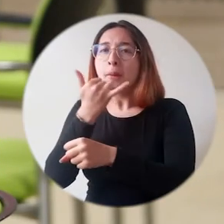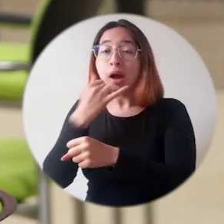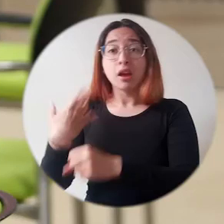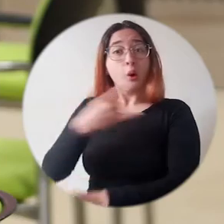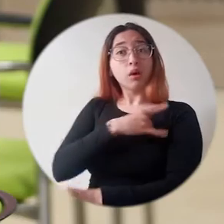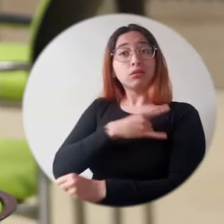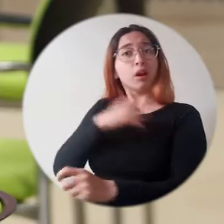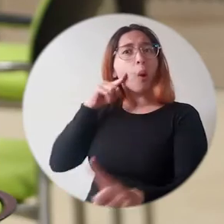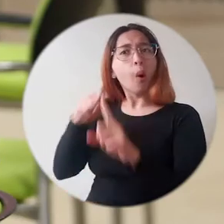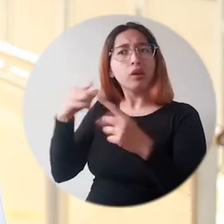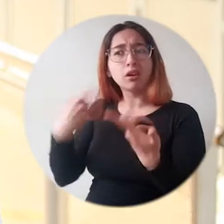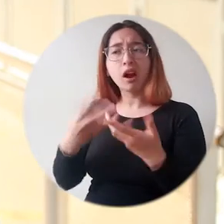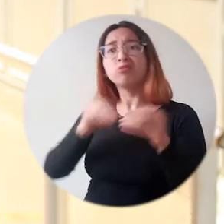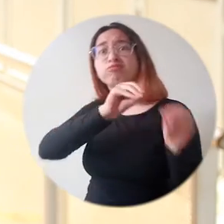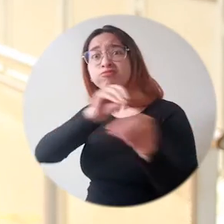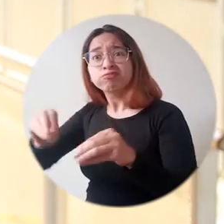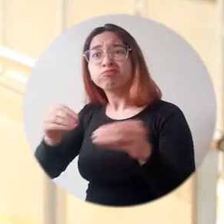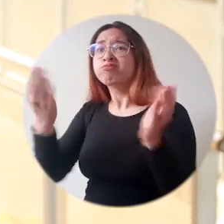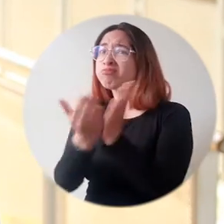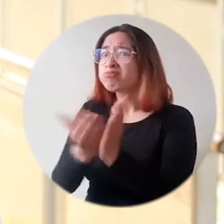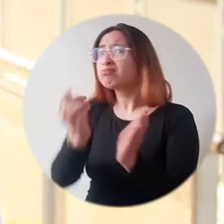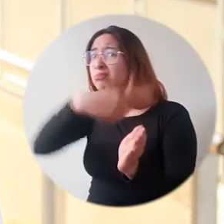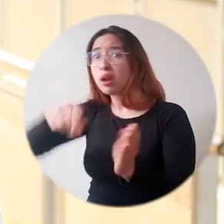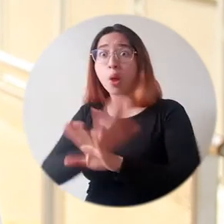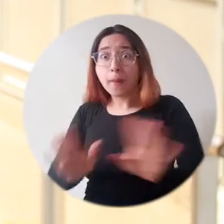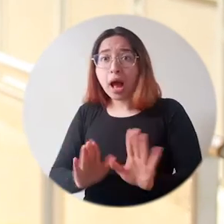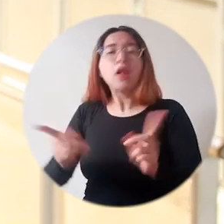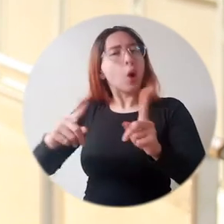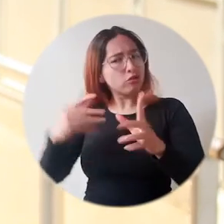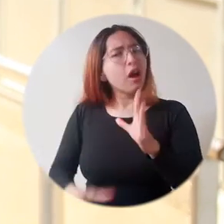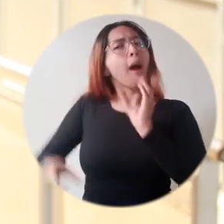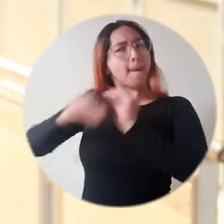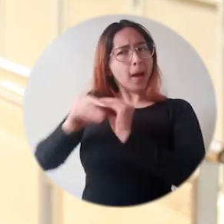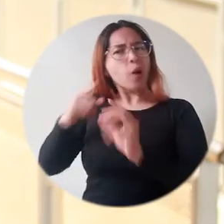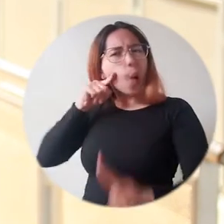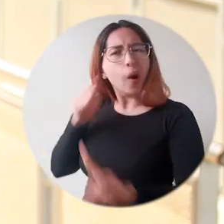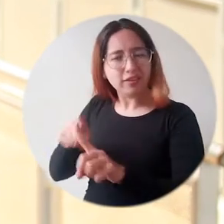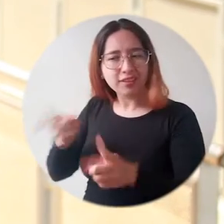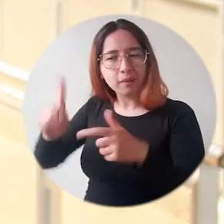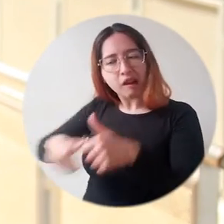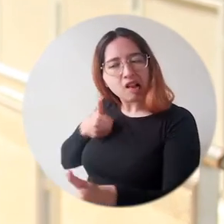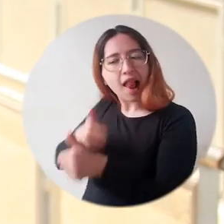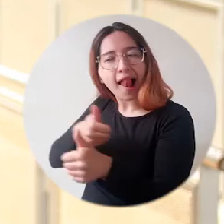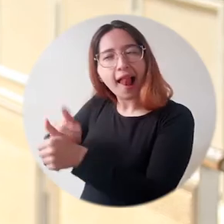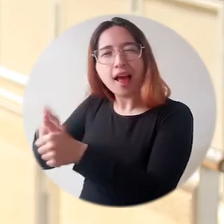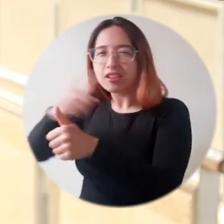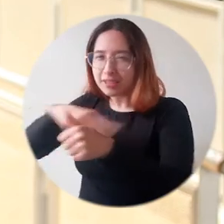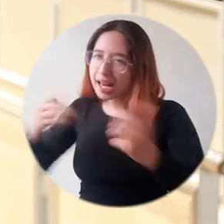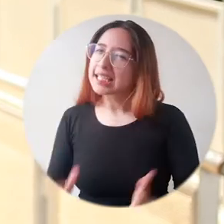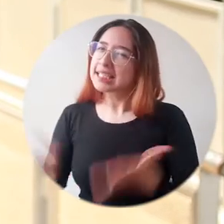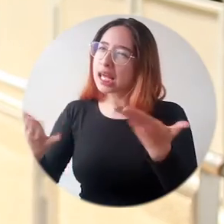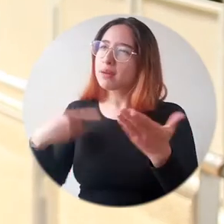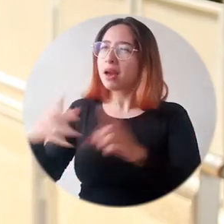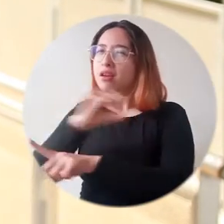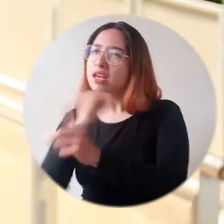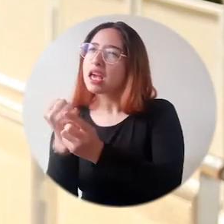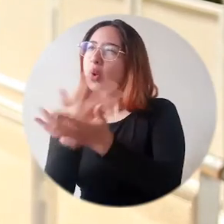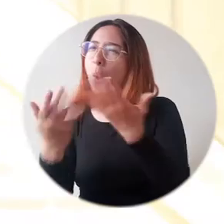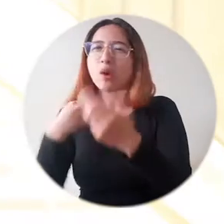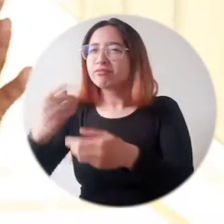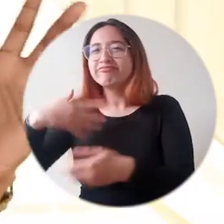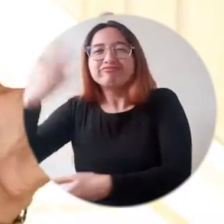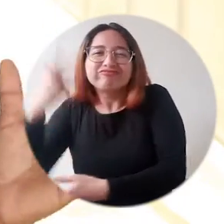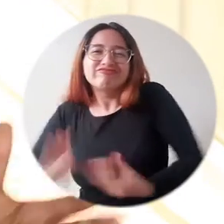que no sólo impartir y formar profesionales sino que ese conocimiento que tiene del entero de lamezia sirva y sea práctico en la vida cotidiana